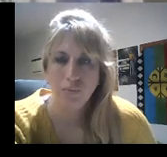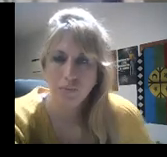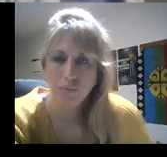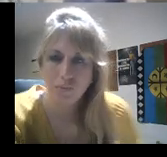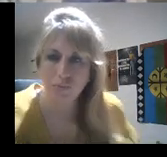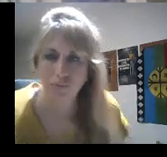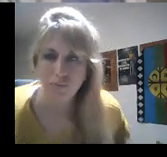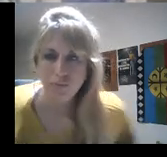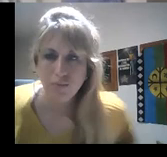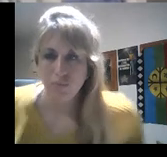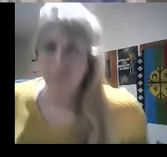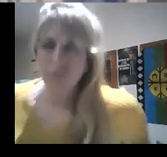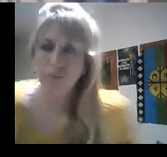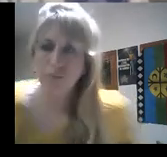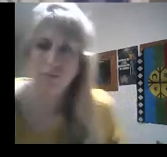la comunidad